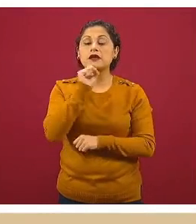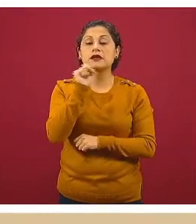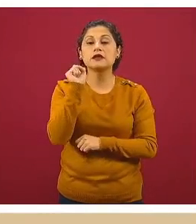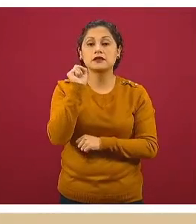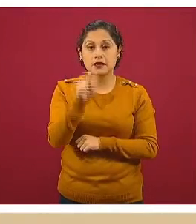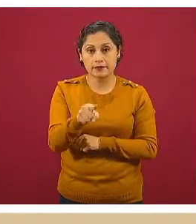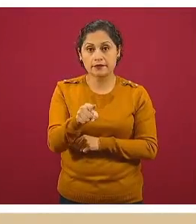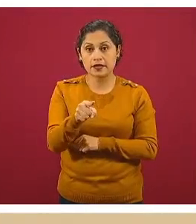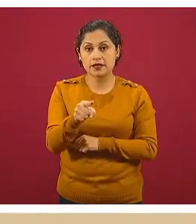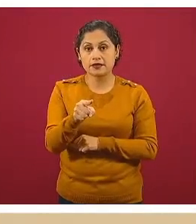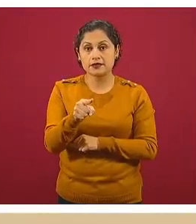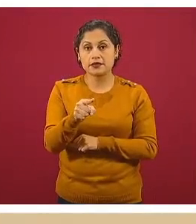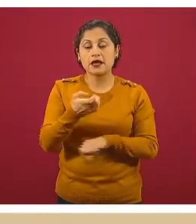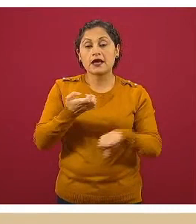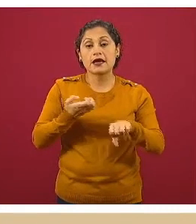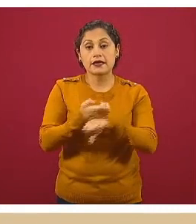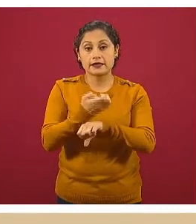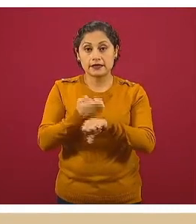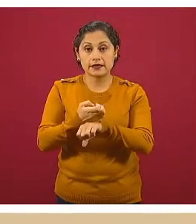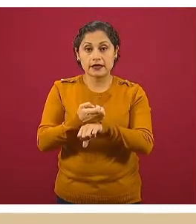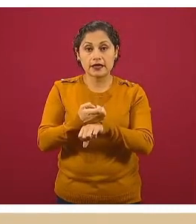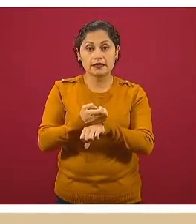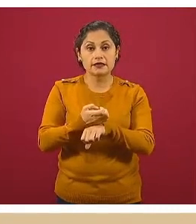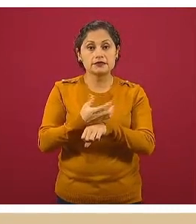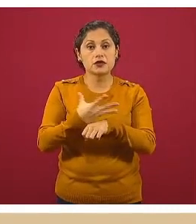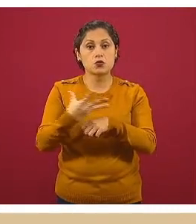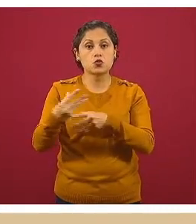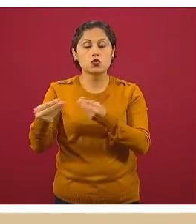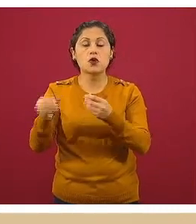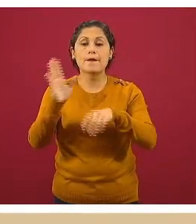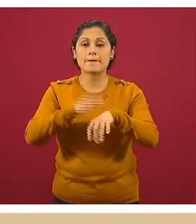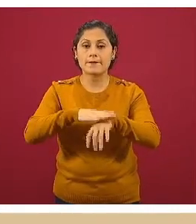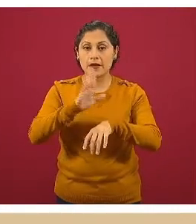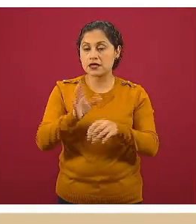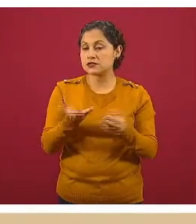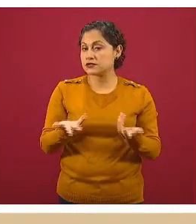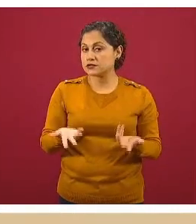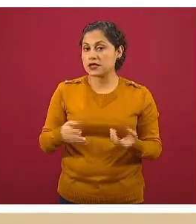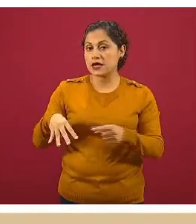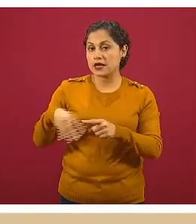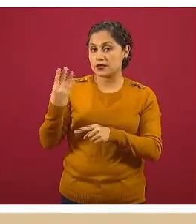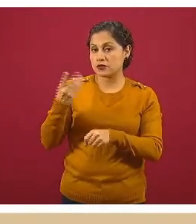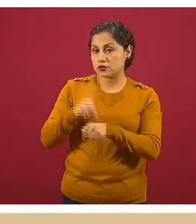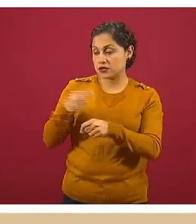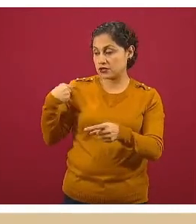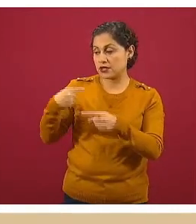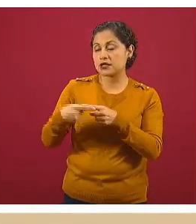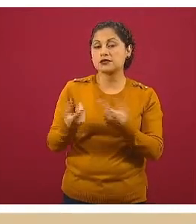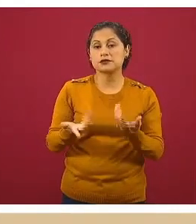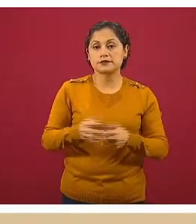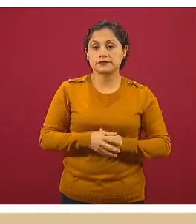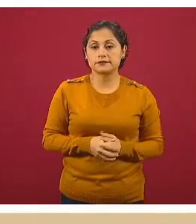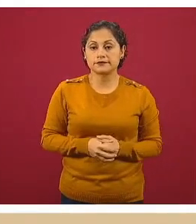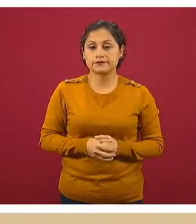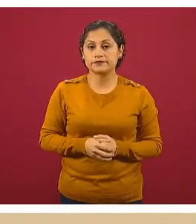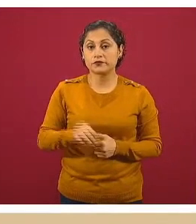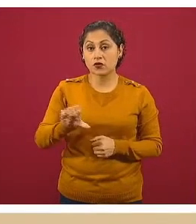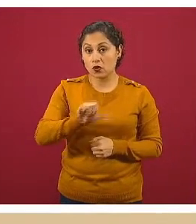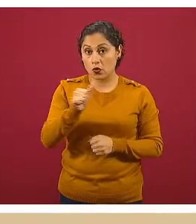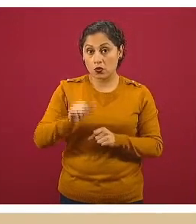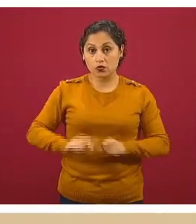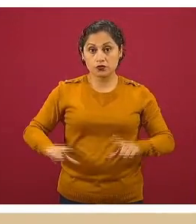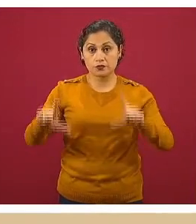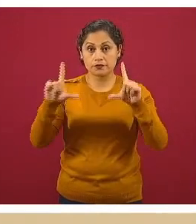la mayor carga de la epidemia activa en los últimos 14 días. La siguiente diapositiva sí veremos